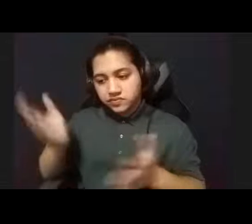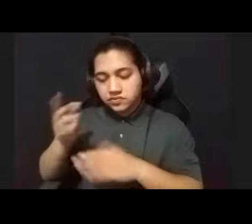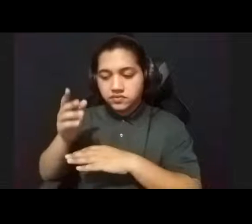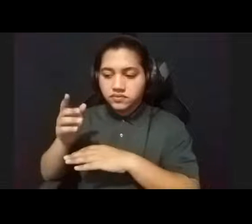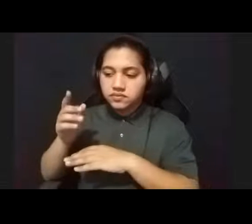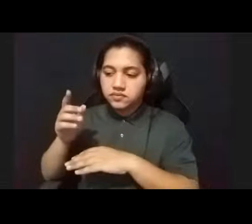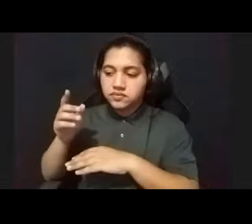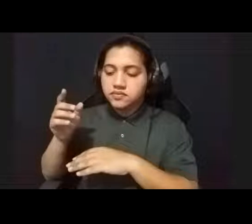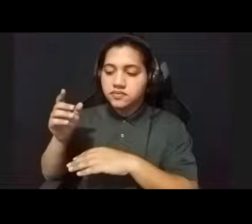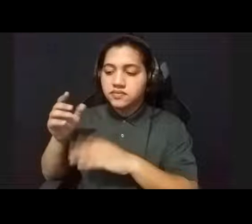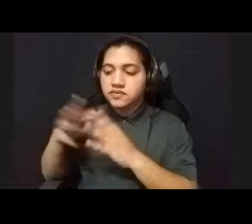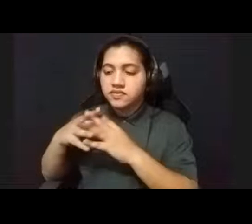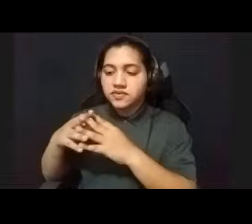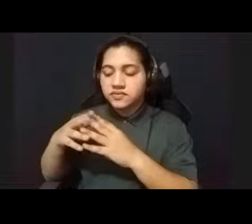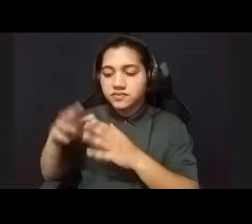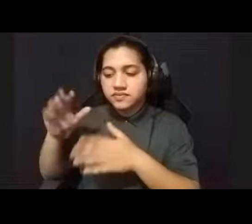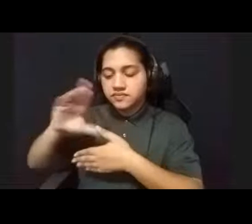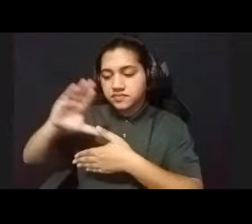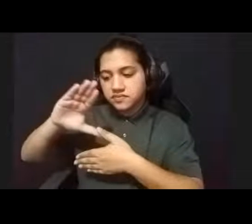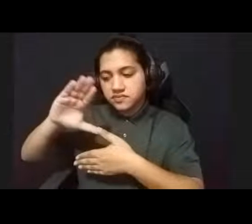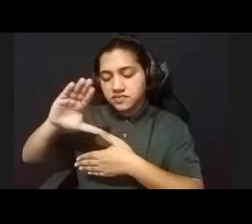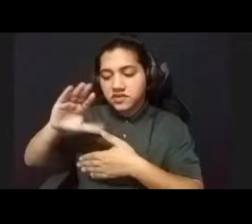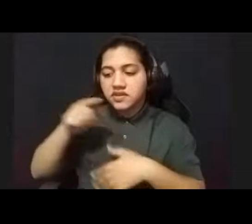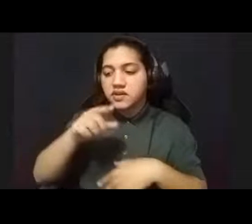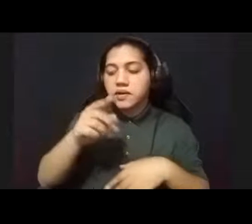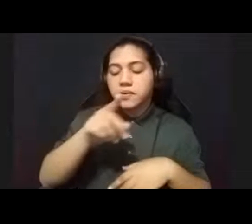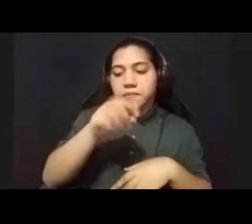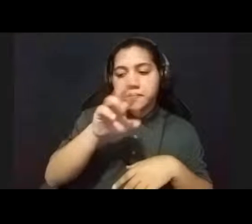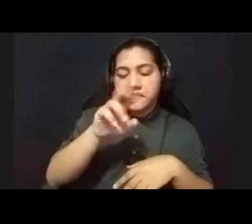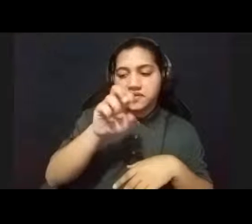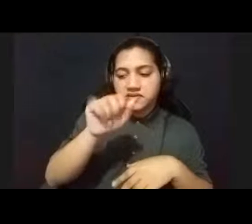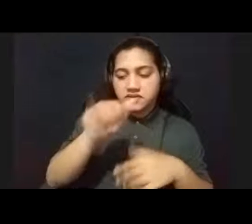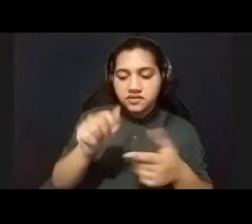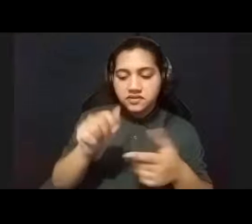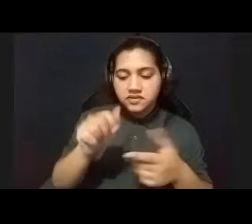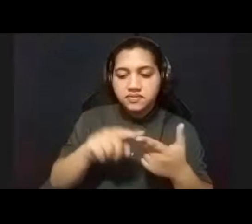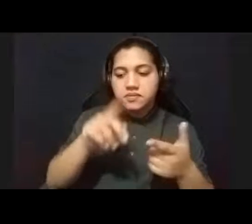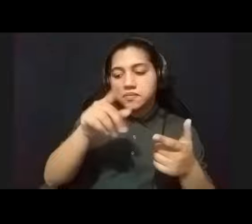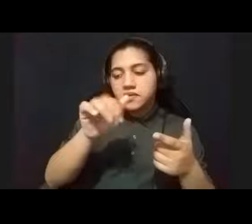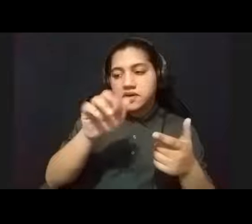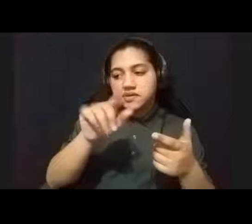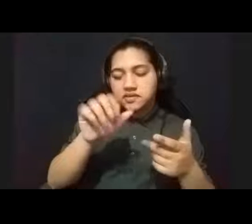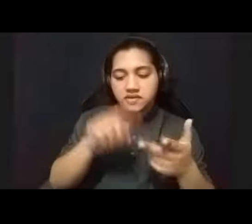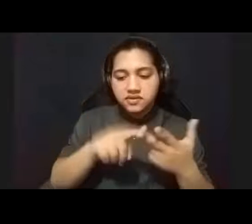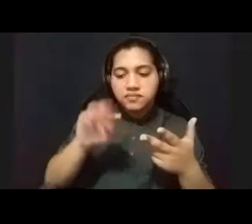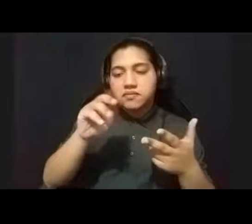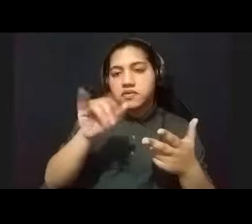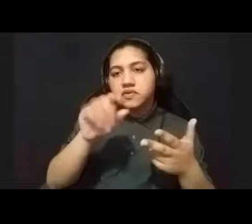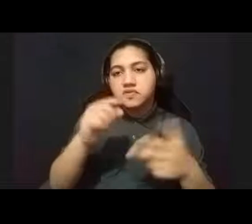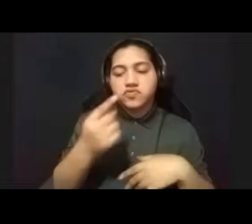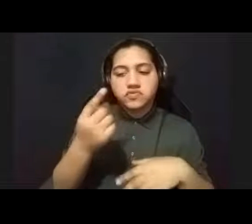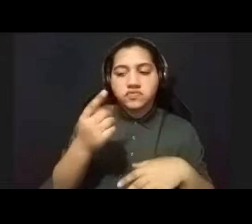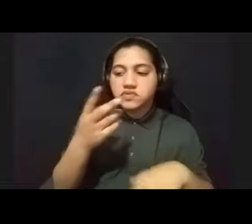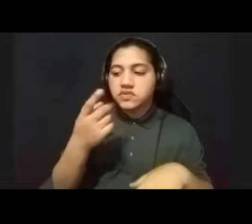en Persia, Palestina, Marruecos, solamente se le nombra como ratón. Este año